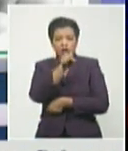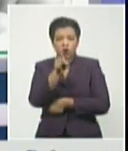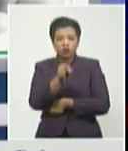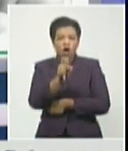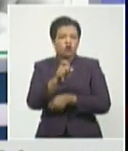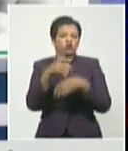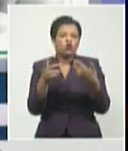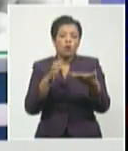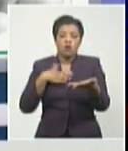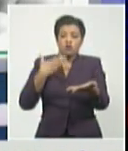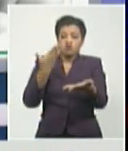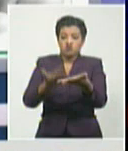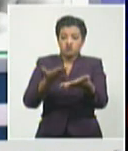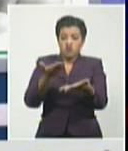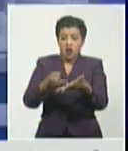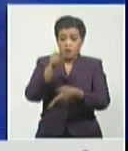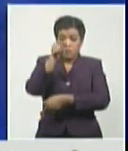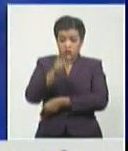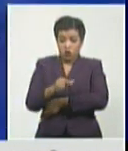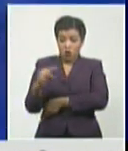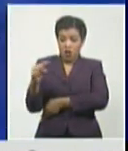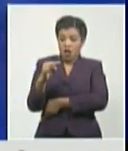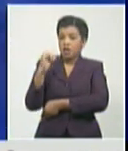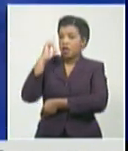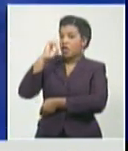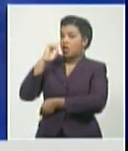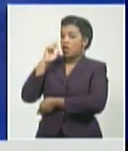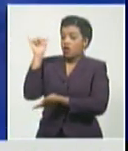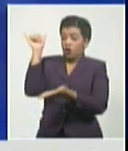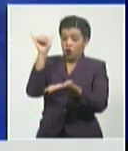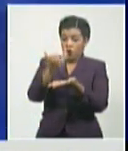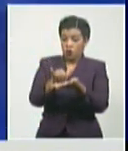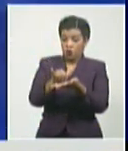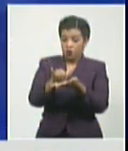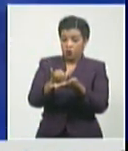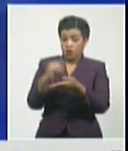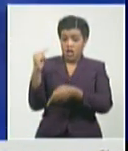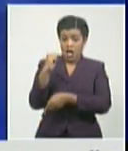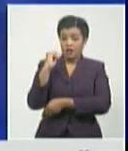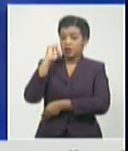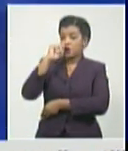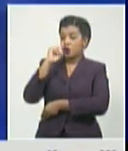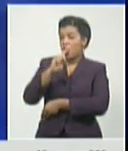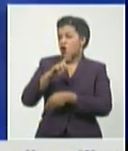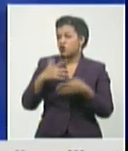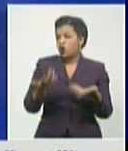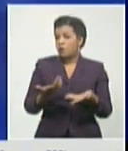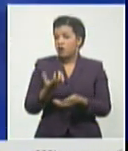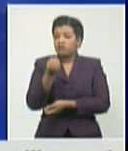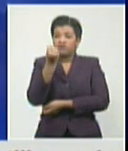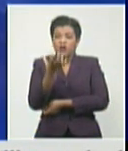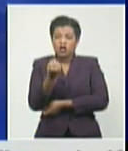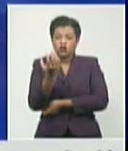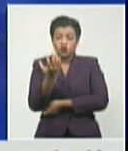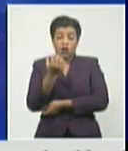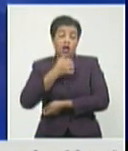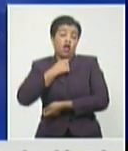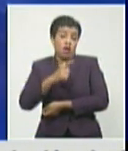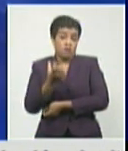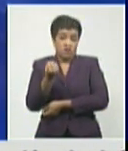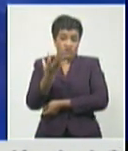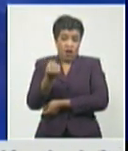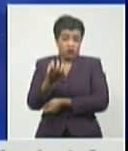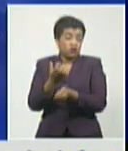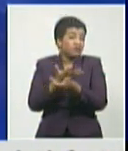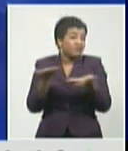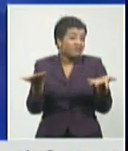la negatividad del pcr en los viajeros de ser falsos qué sucede mira mira